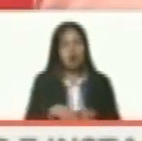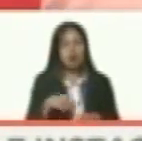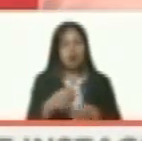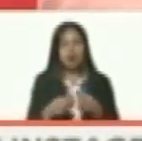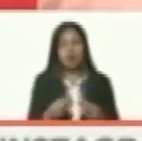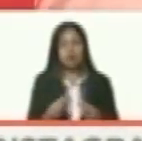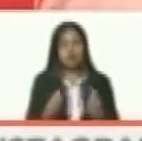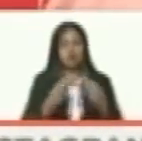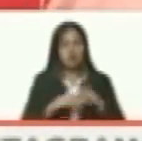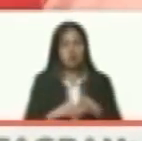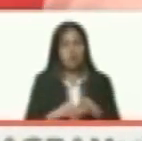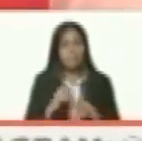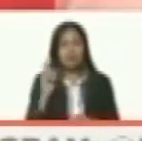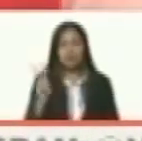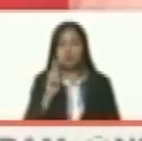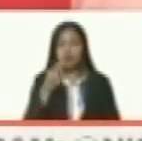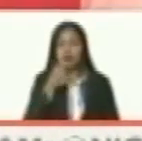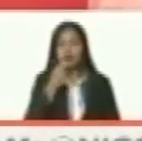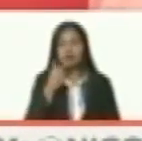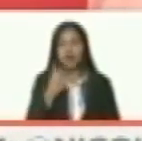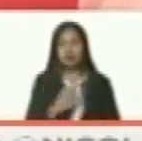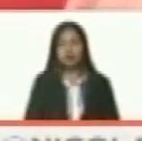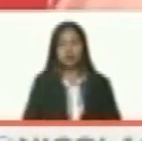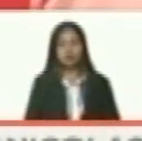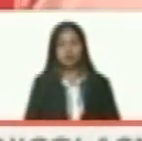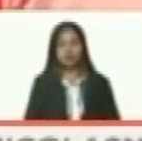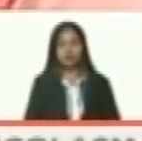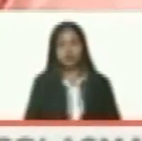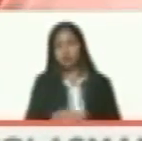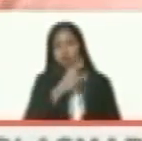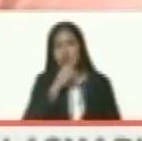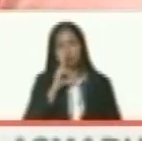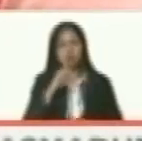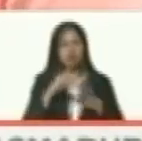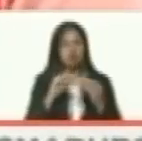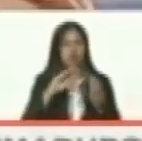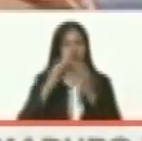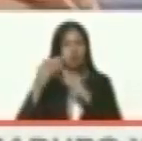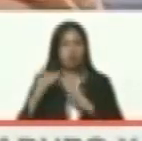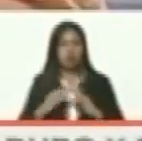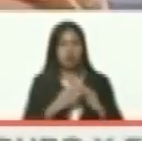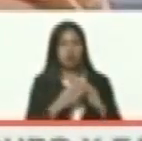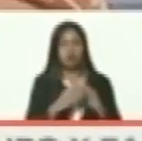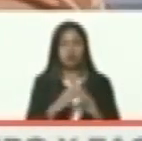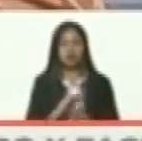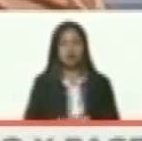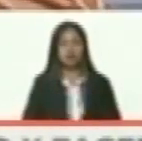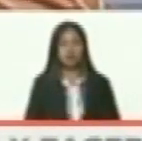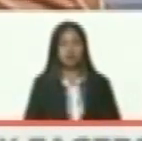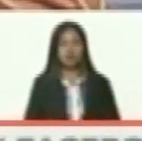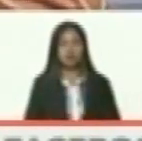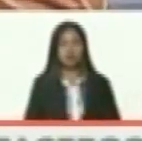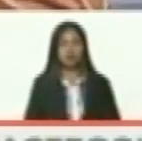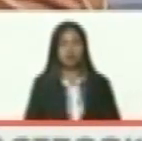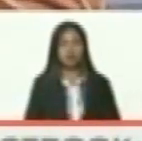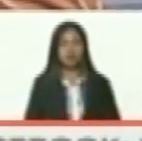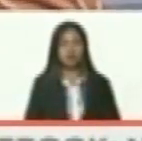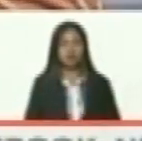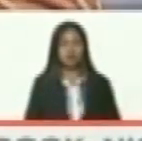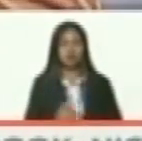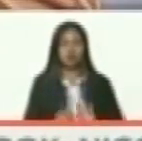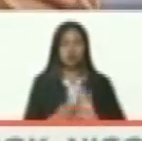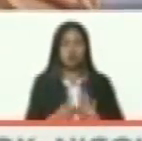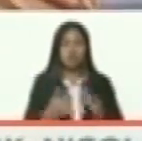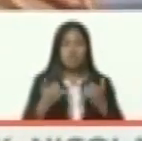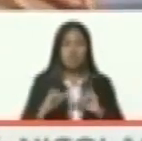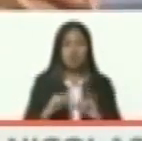de conformar Venezuela Bella. Y en nombre de todas las comunas, vengo en representación de mi comuna Hijos